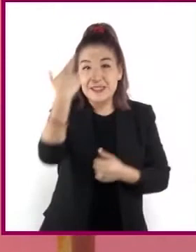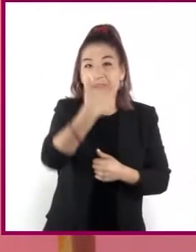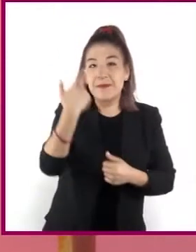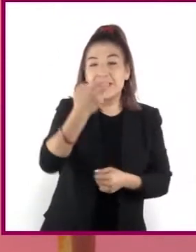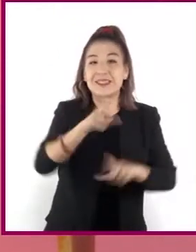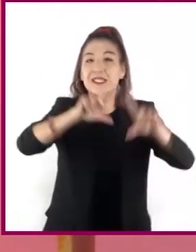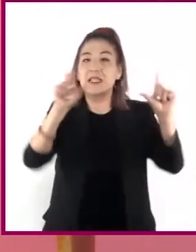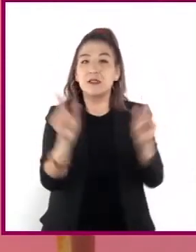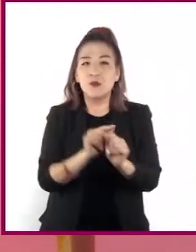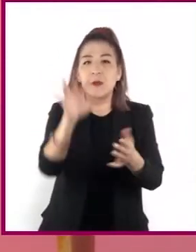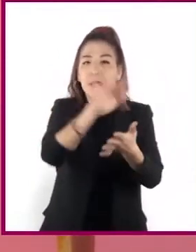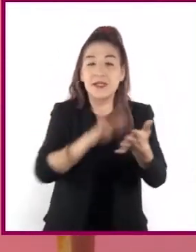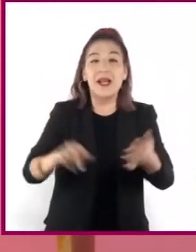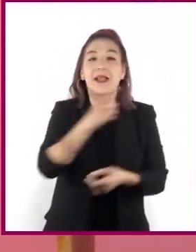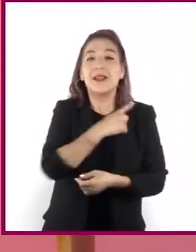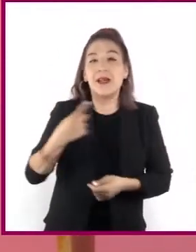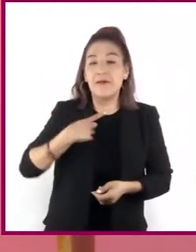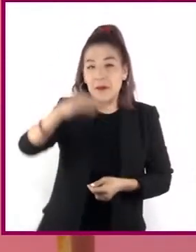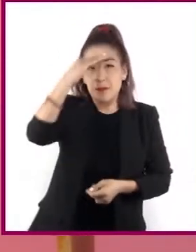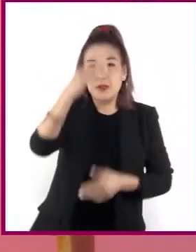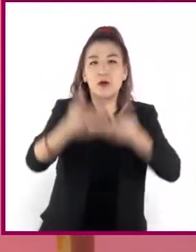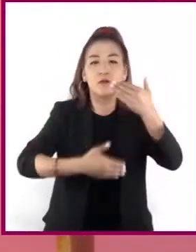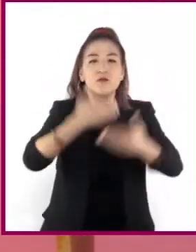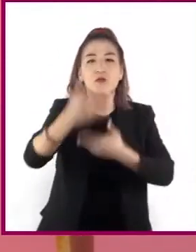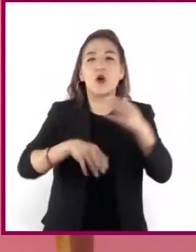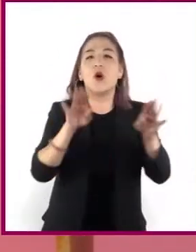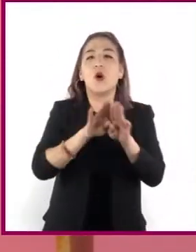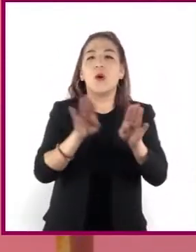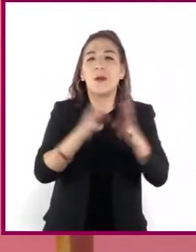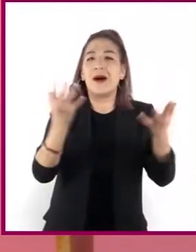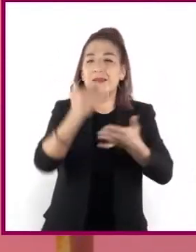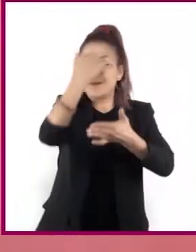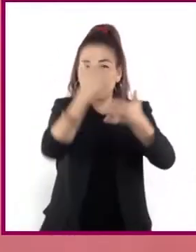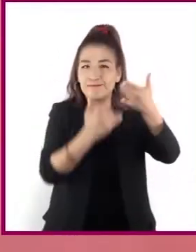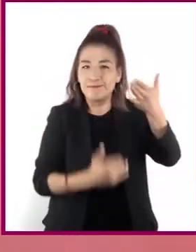resumen, deben pensar que es un proceso de construcción.